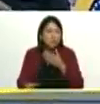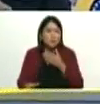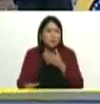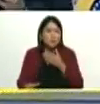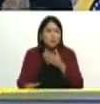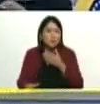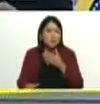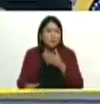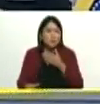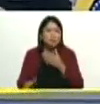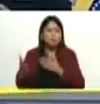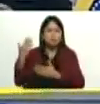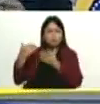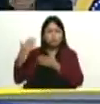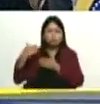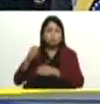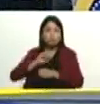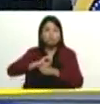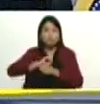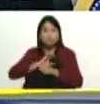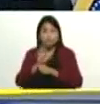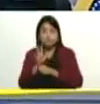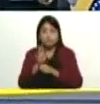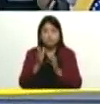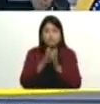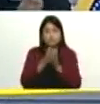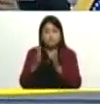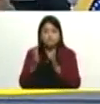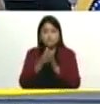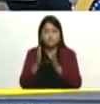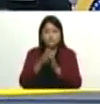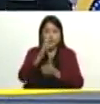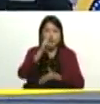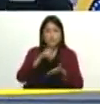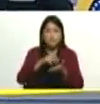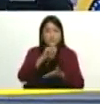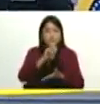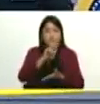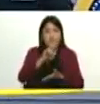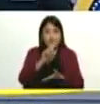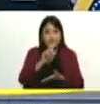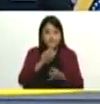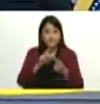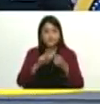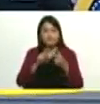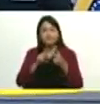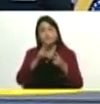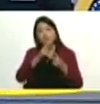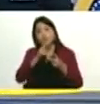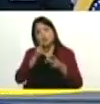si durante la pandemia, en los años más difíciles, 2020, 2021,